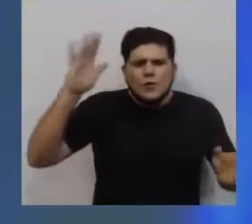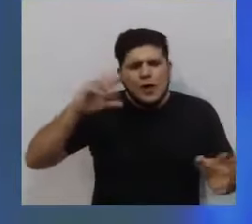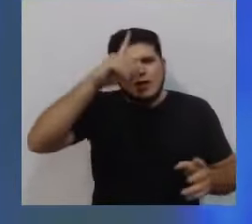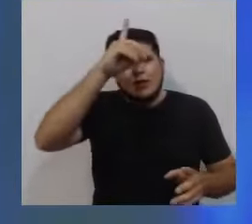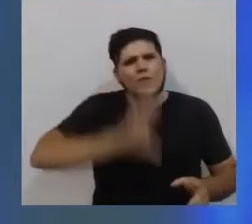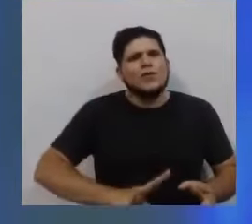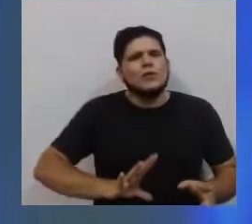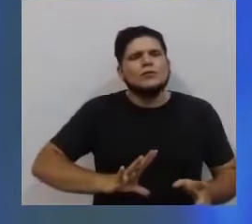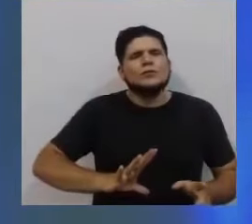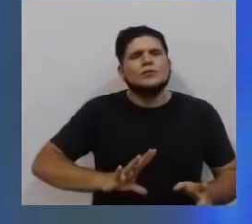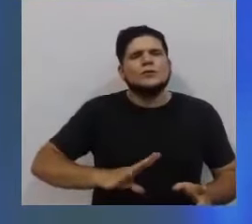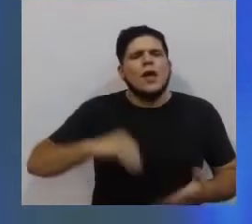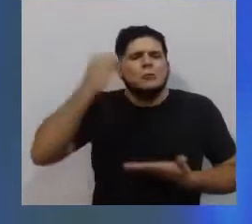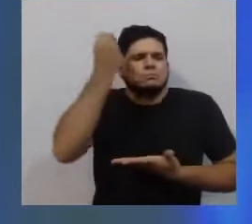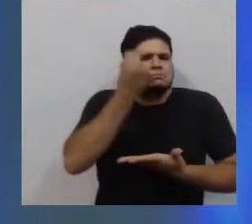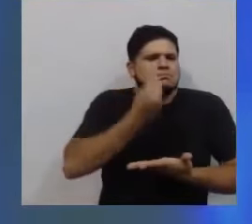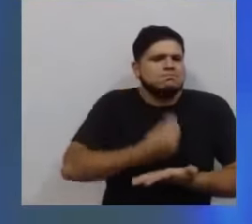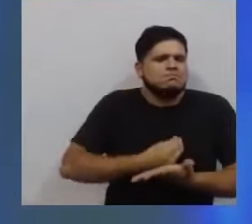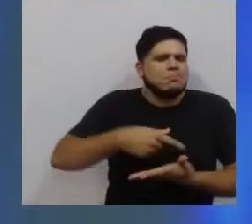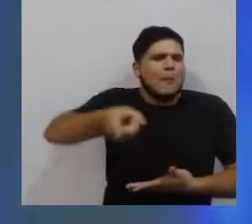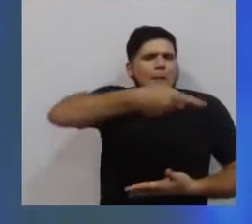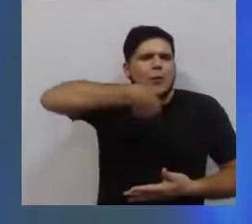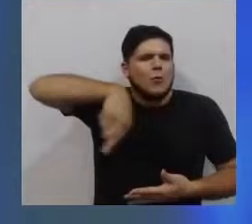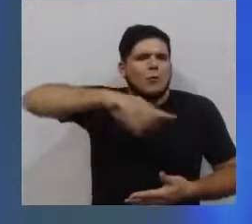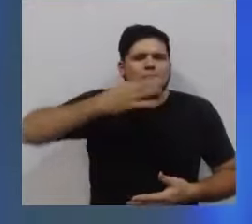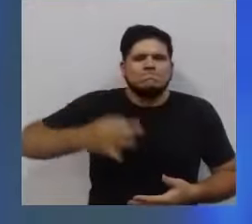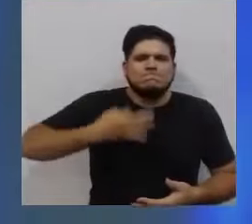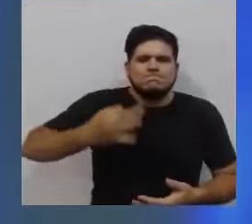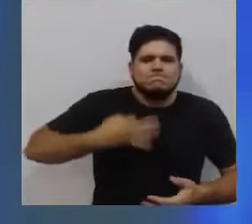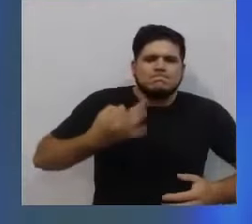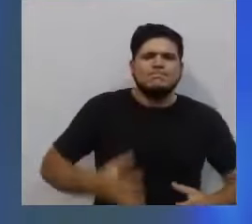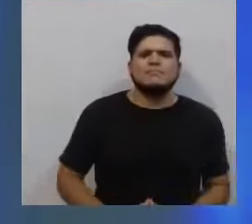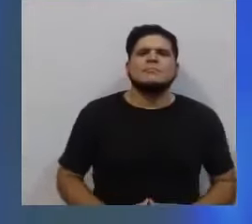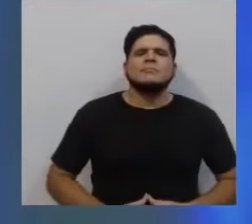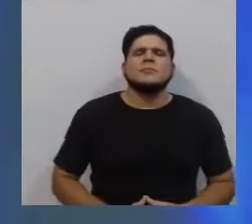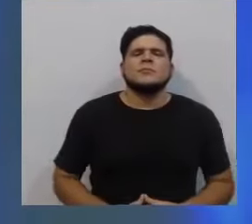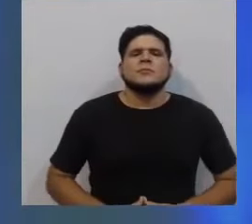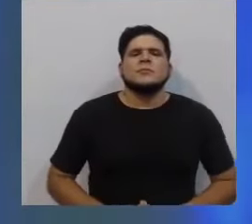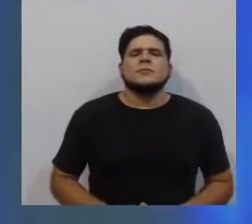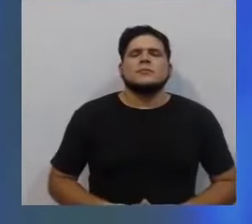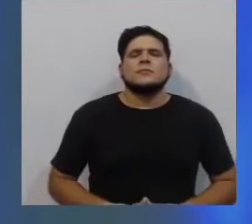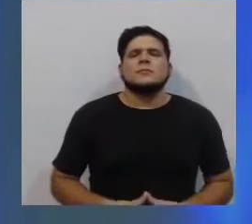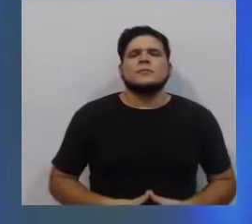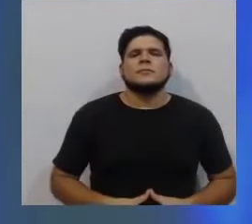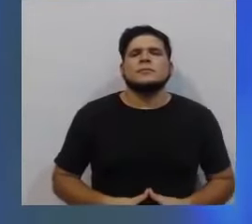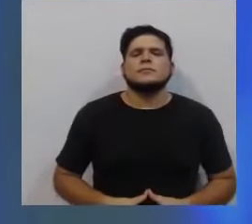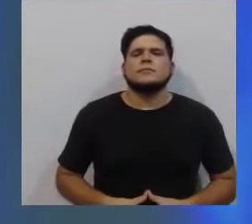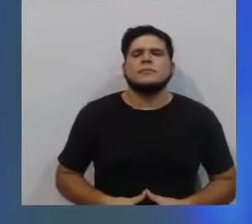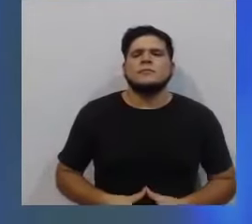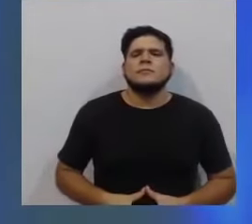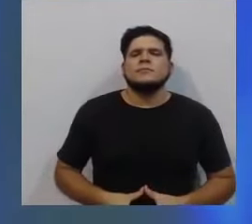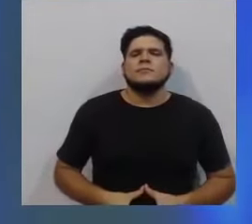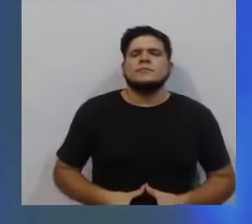20 nos enseña algo muy lindo y yo creo que una mente espiritual como la de nehemías